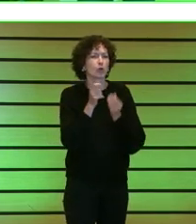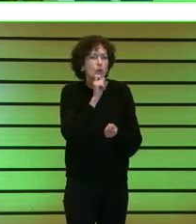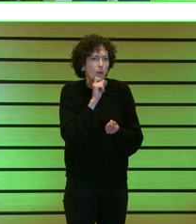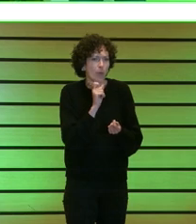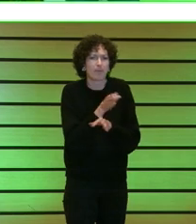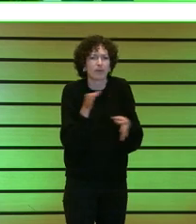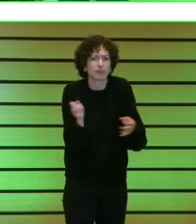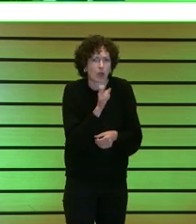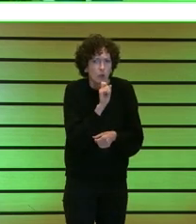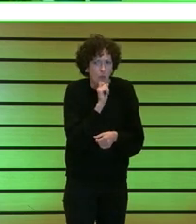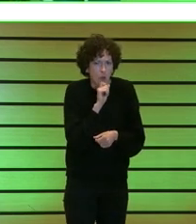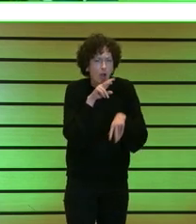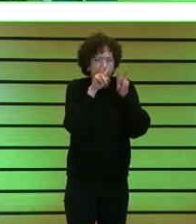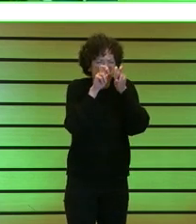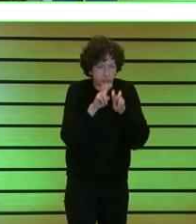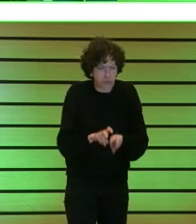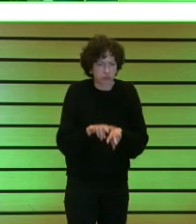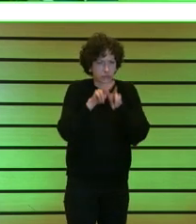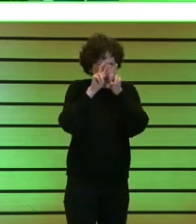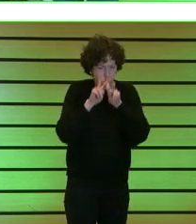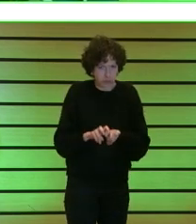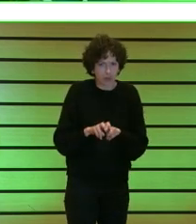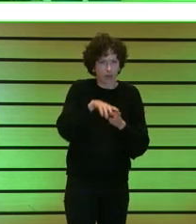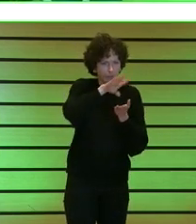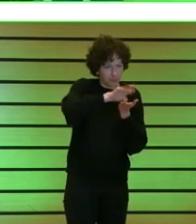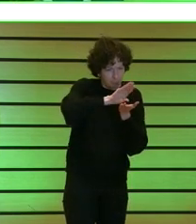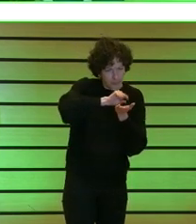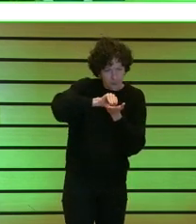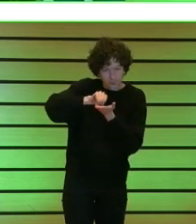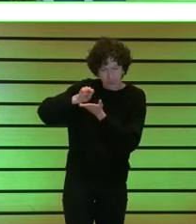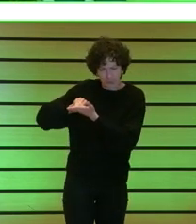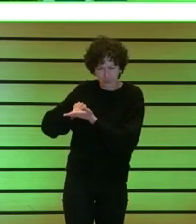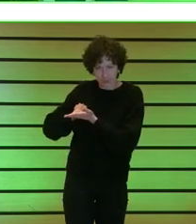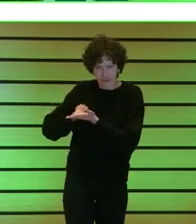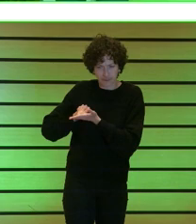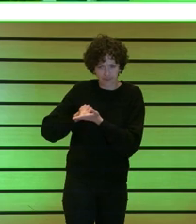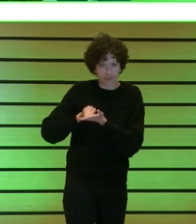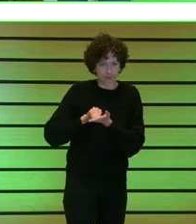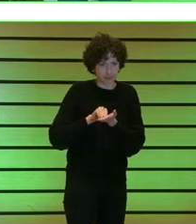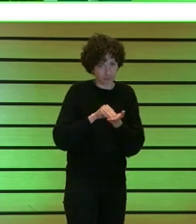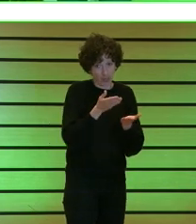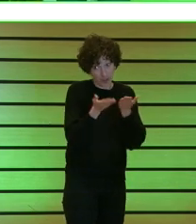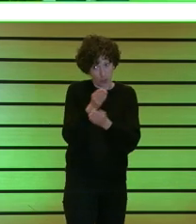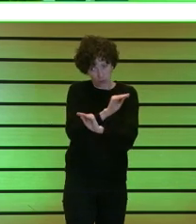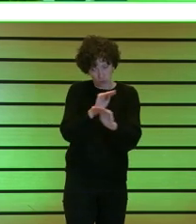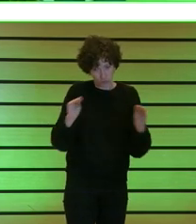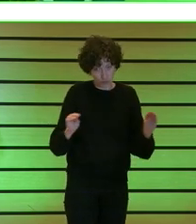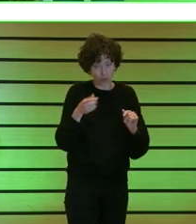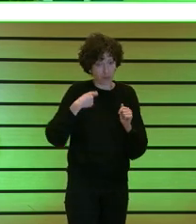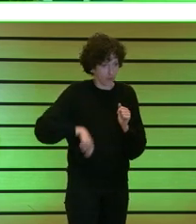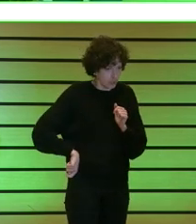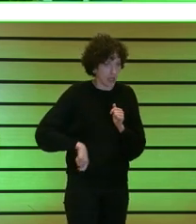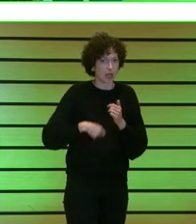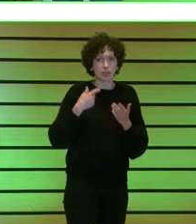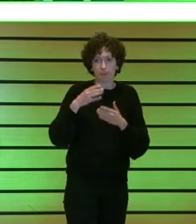y fruto de esa investigación y fruto de esa recogida de valoraciones de cómo de profesionales